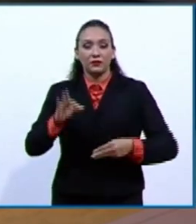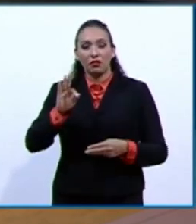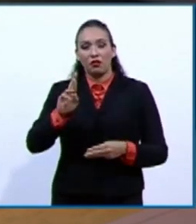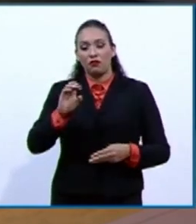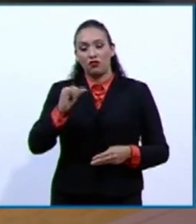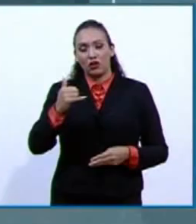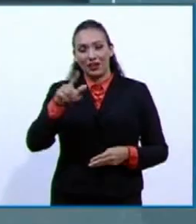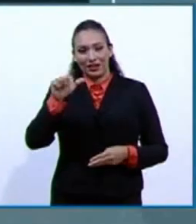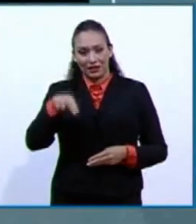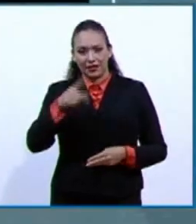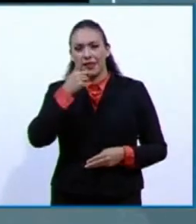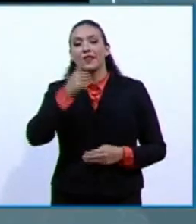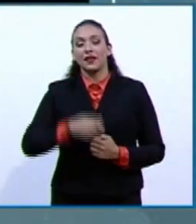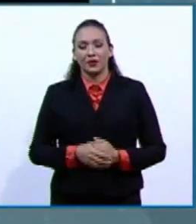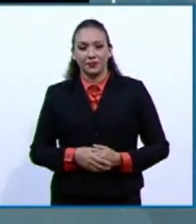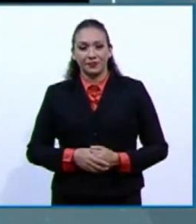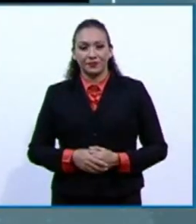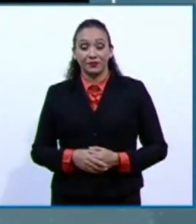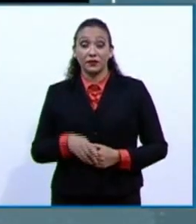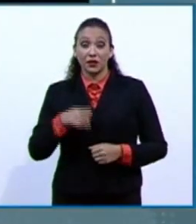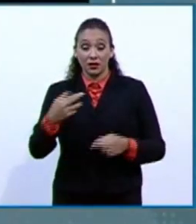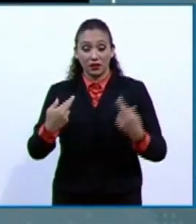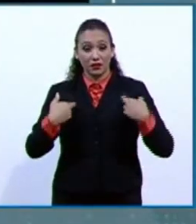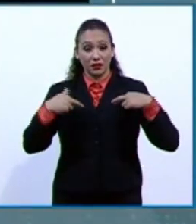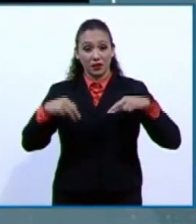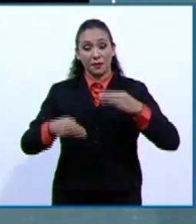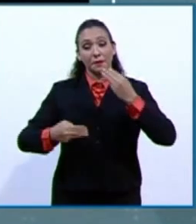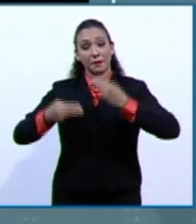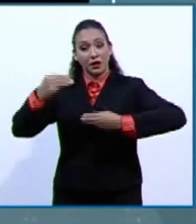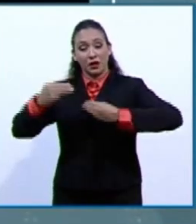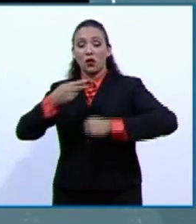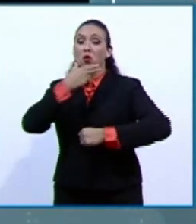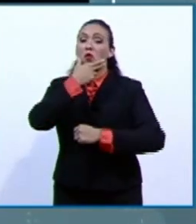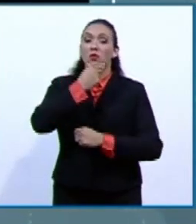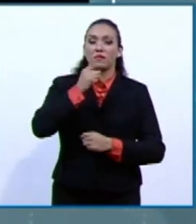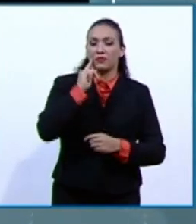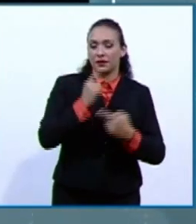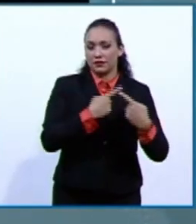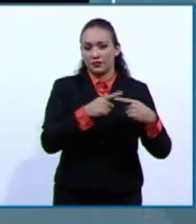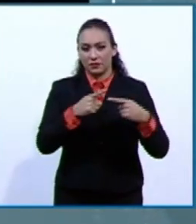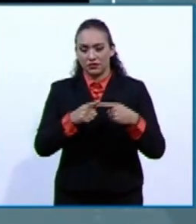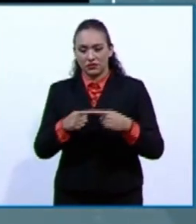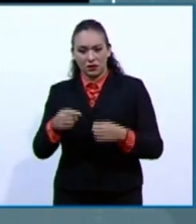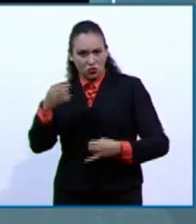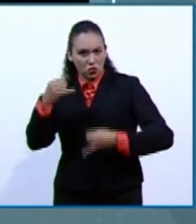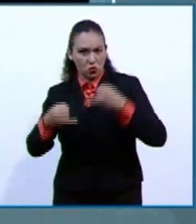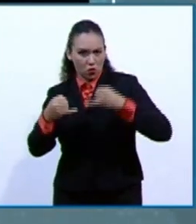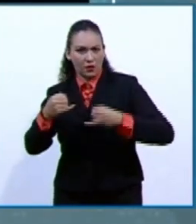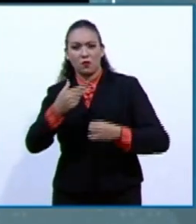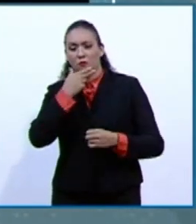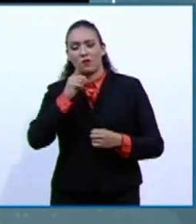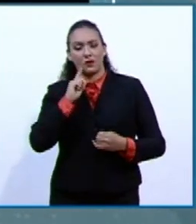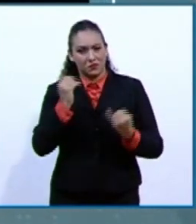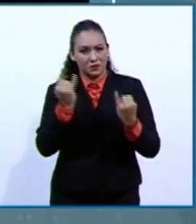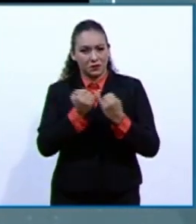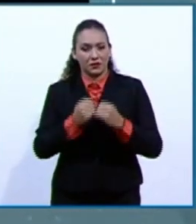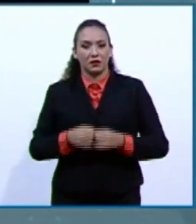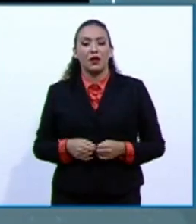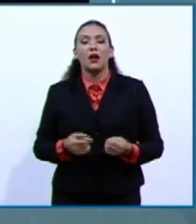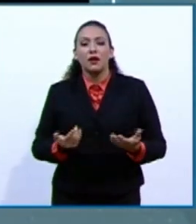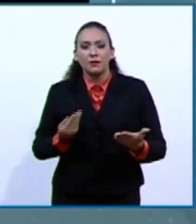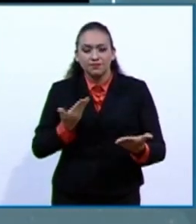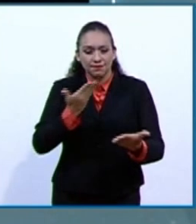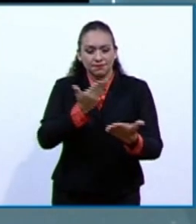Muñoz Alvarado informó que a nombre de magistradas y magistrados de circuito, juezas y jueces de distrito, se presentó una